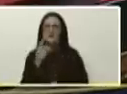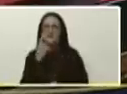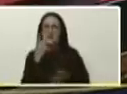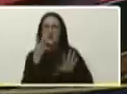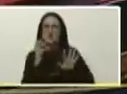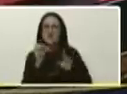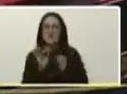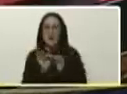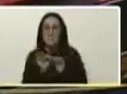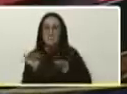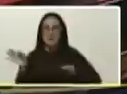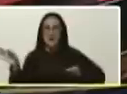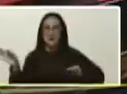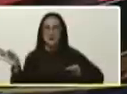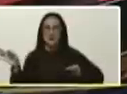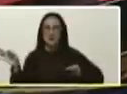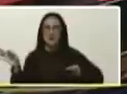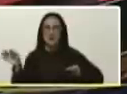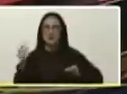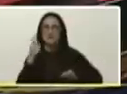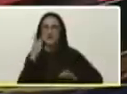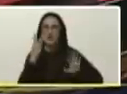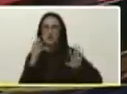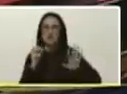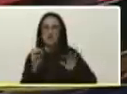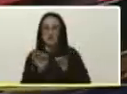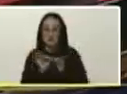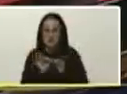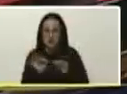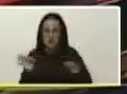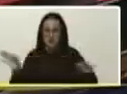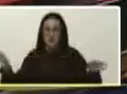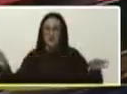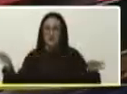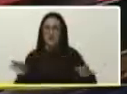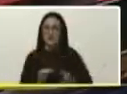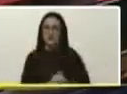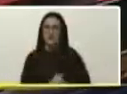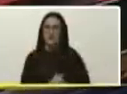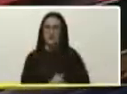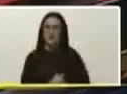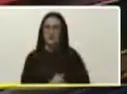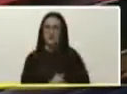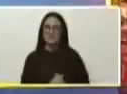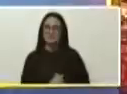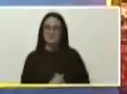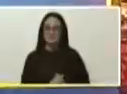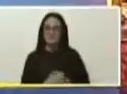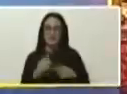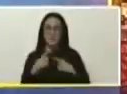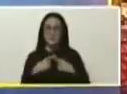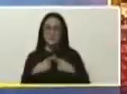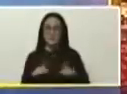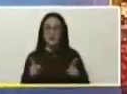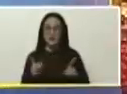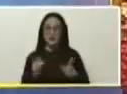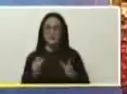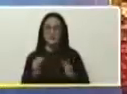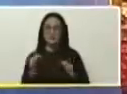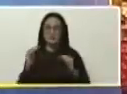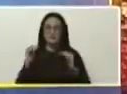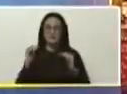metros de largo, o sea, de eslora. Pero si lo